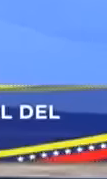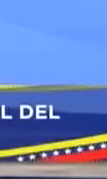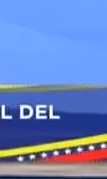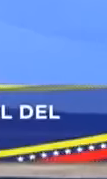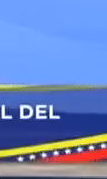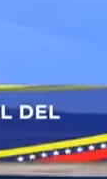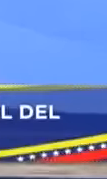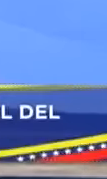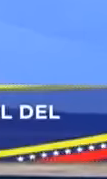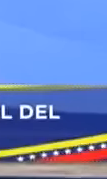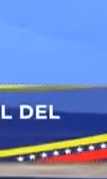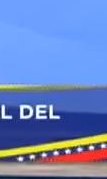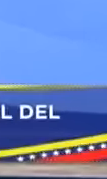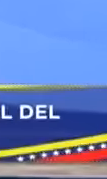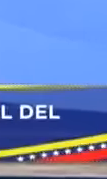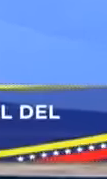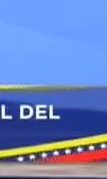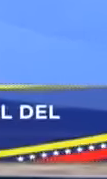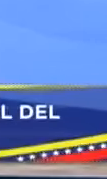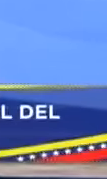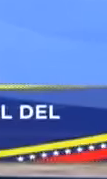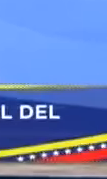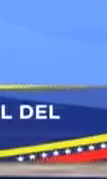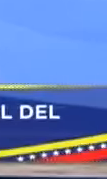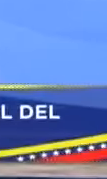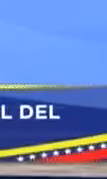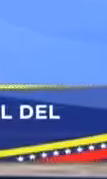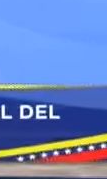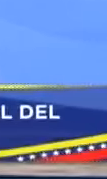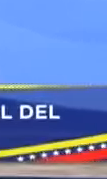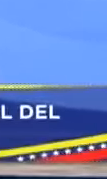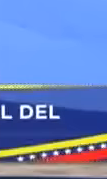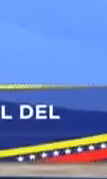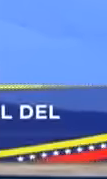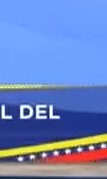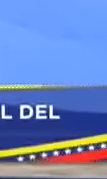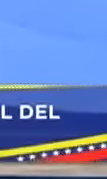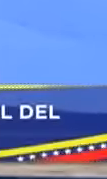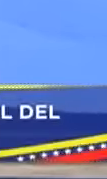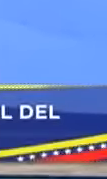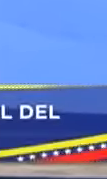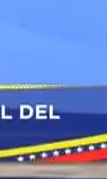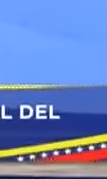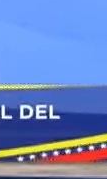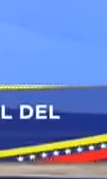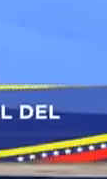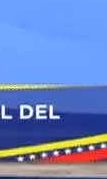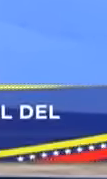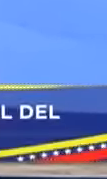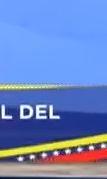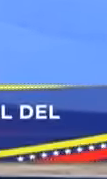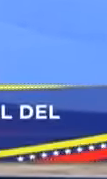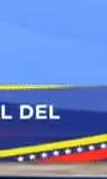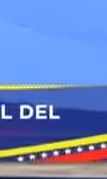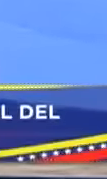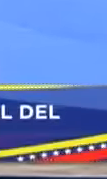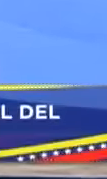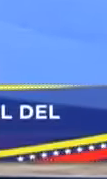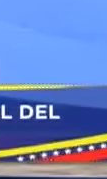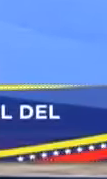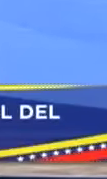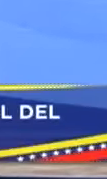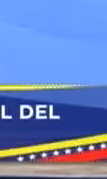de un sistema turístico de la clase obrera. Para eso debe ser el INCREC. Y yo le